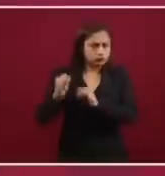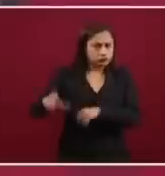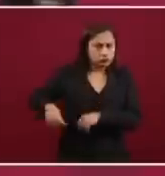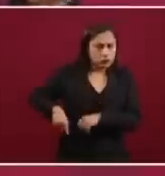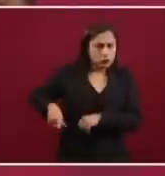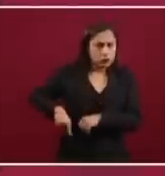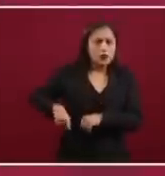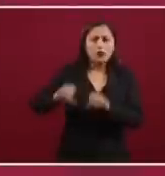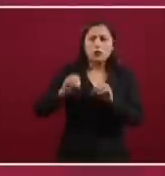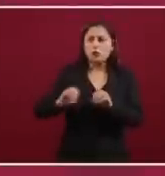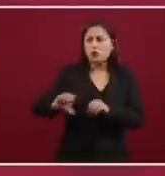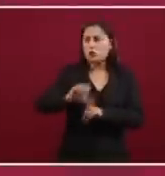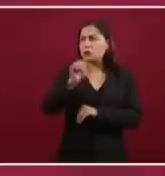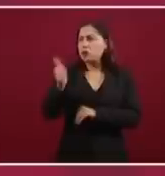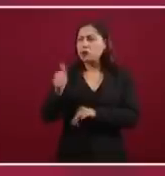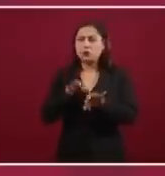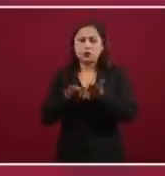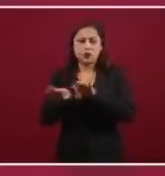de trabajo,